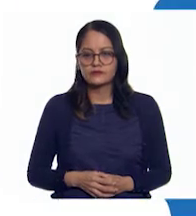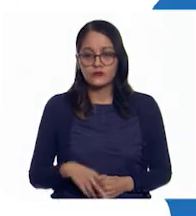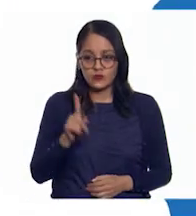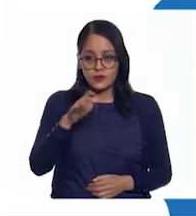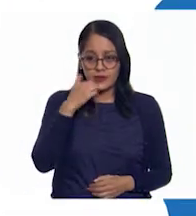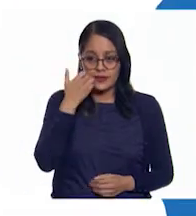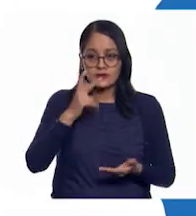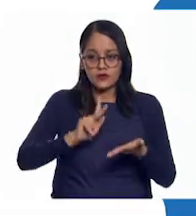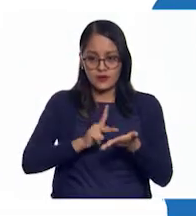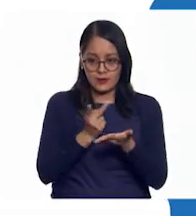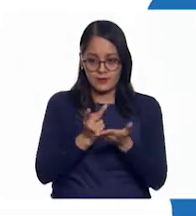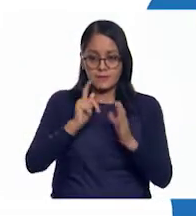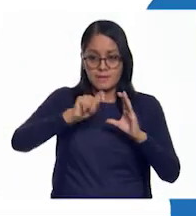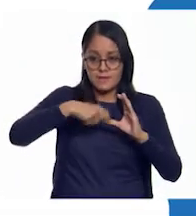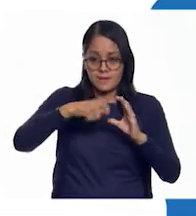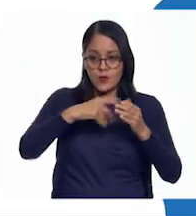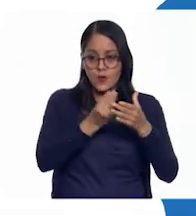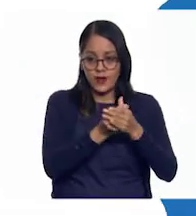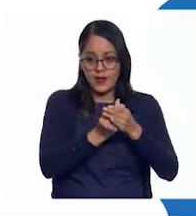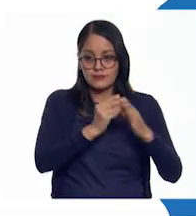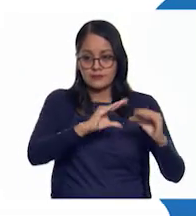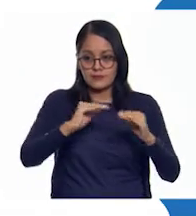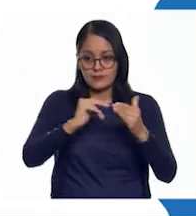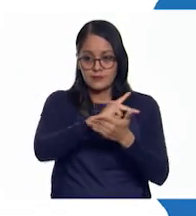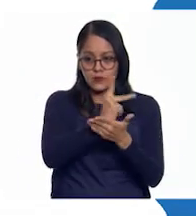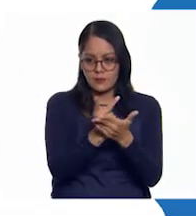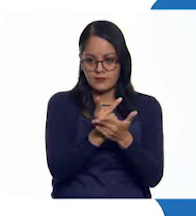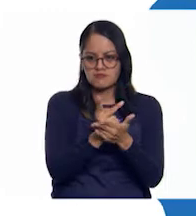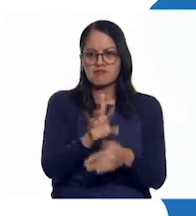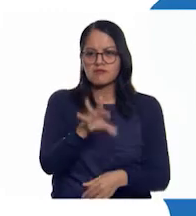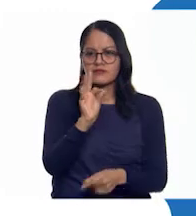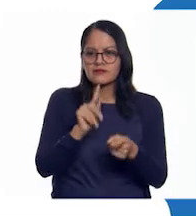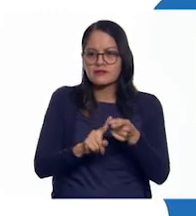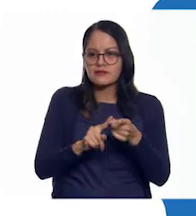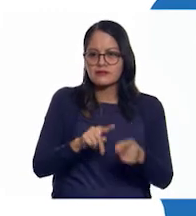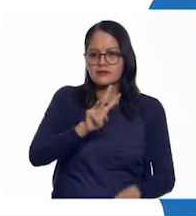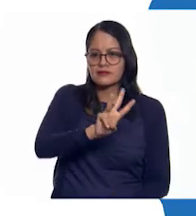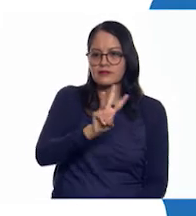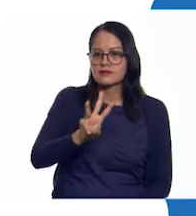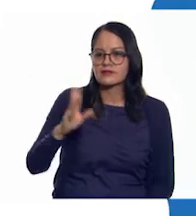Si quieres volver a ver los programas de Aprende en Casa 3, los puedes encontrar